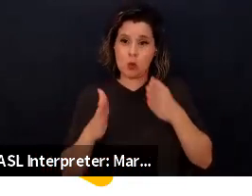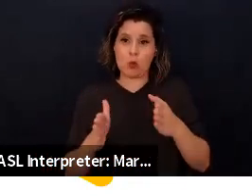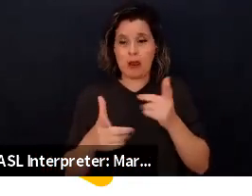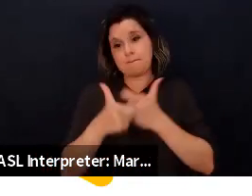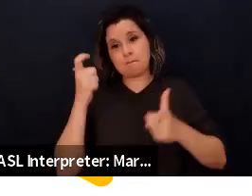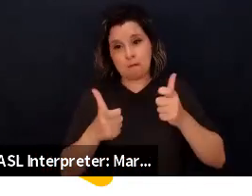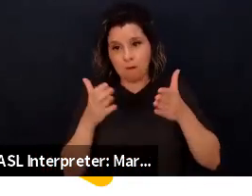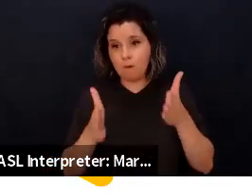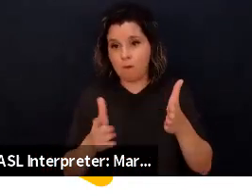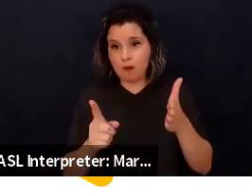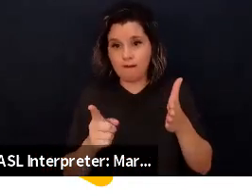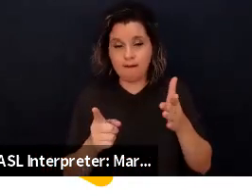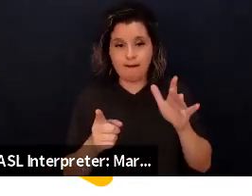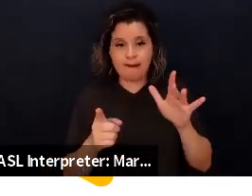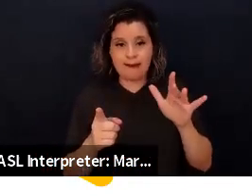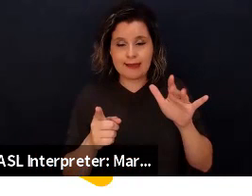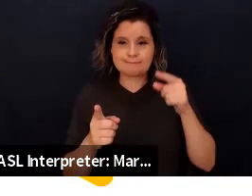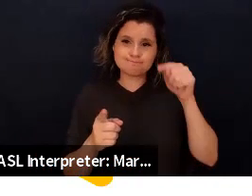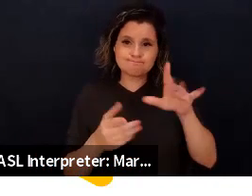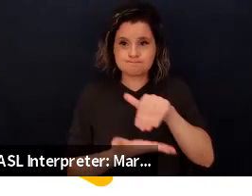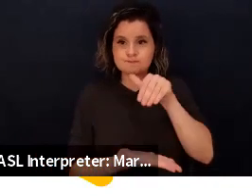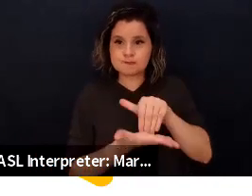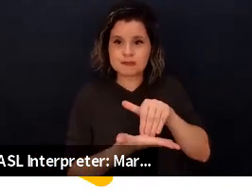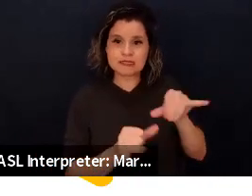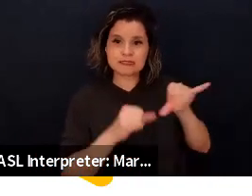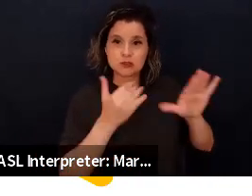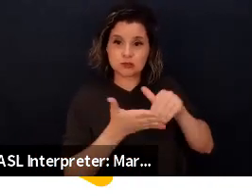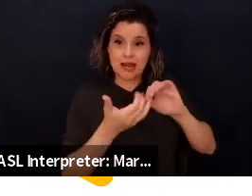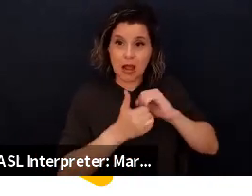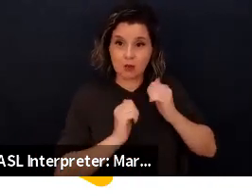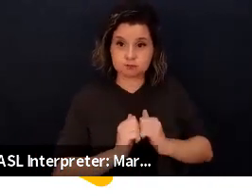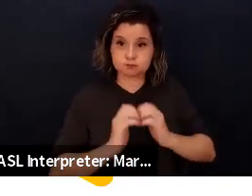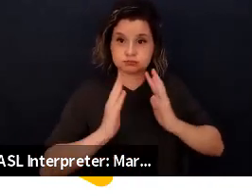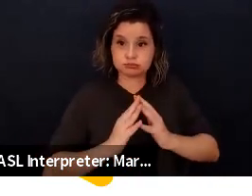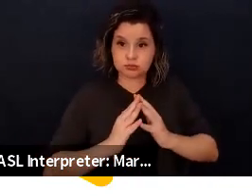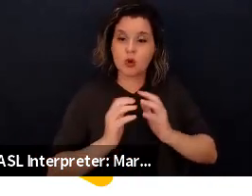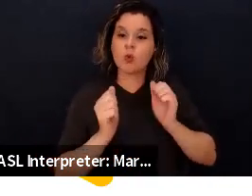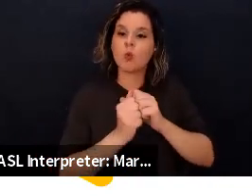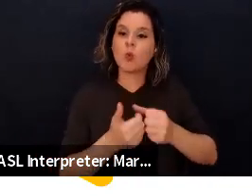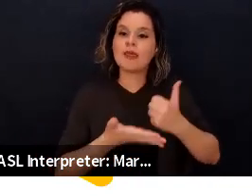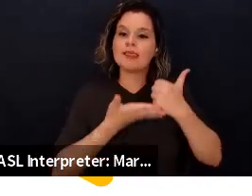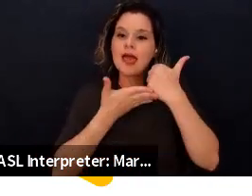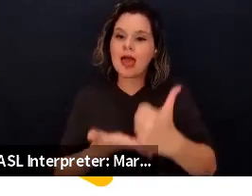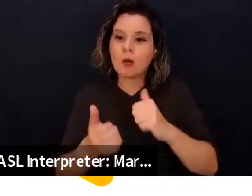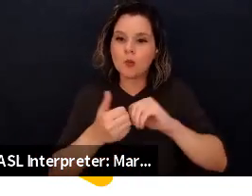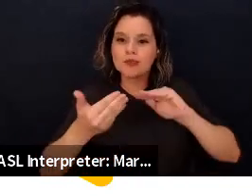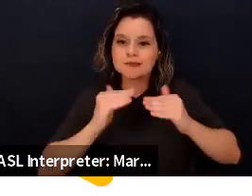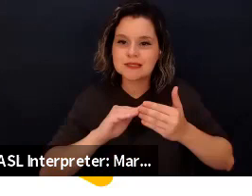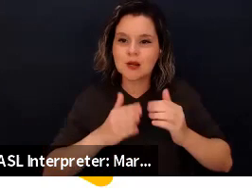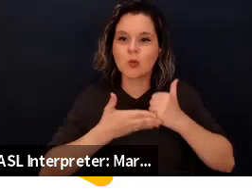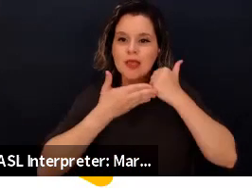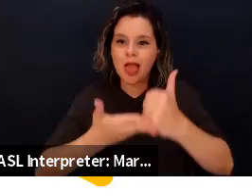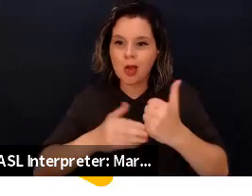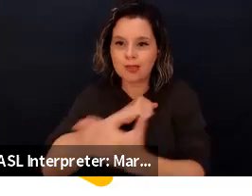en que estos centros de detención han empezado es con la ayuda de nuestras ciudades, de nuestros